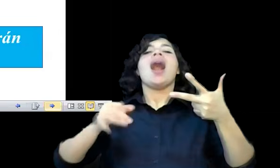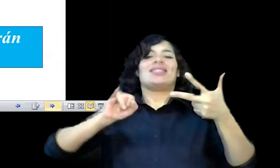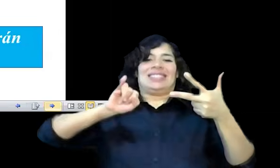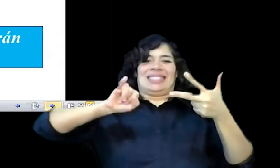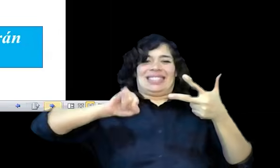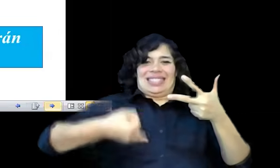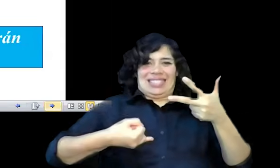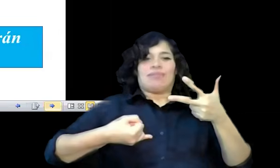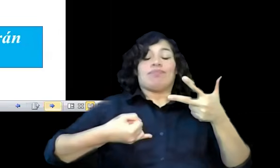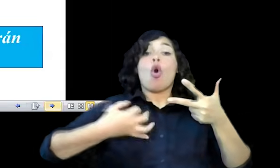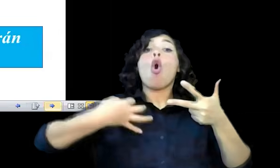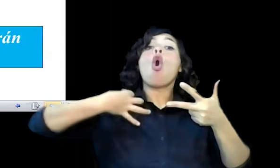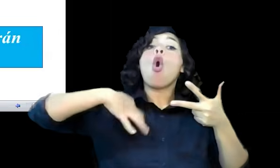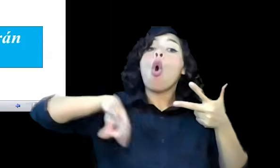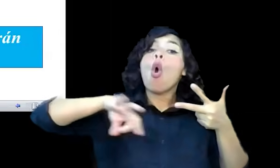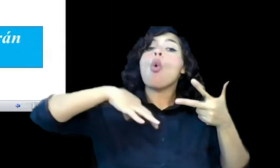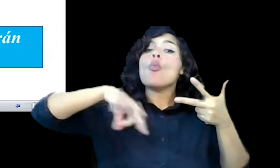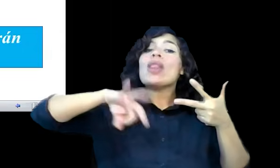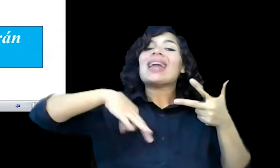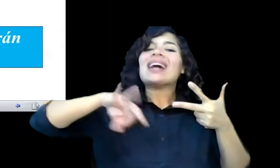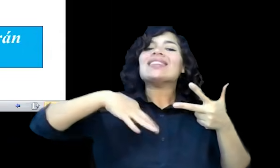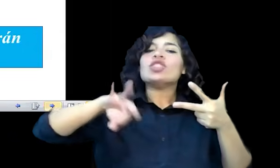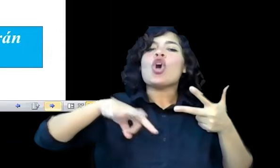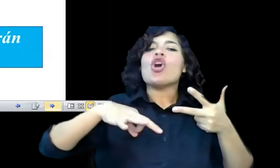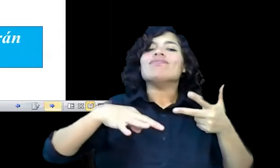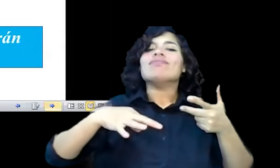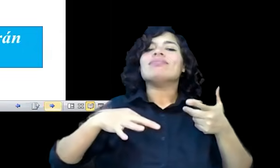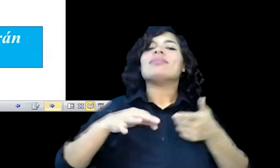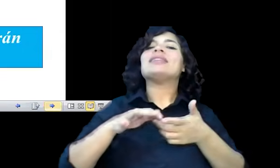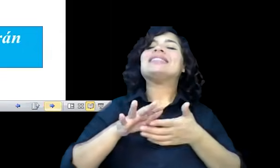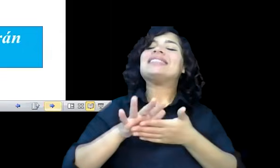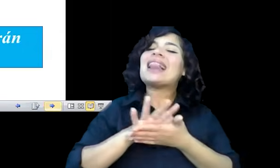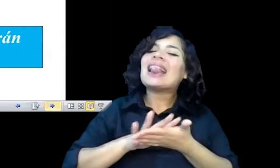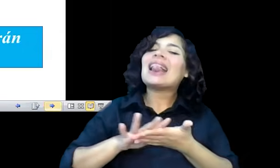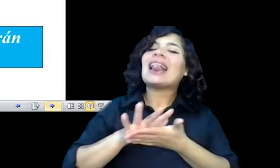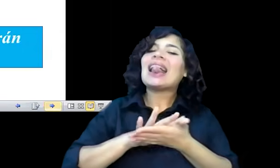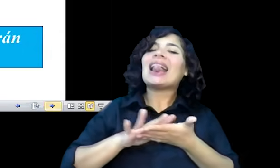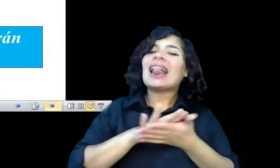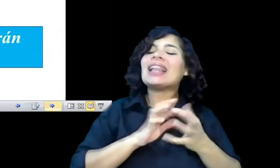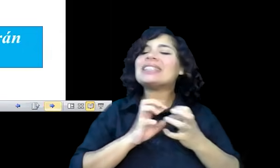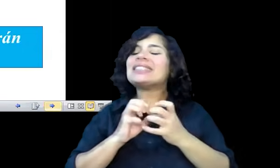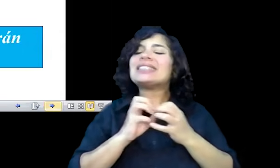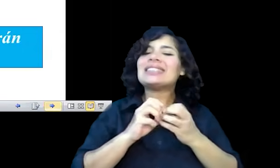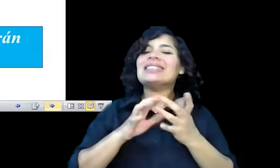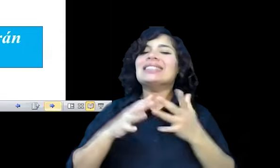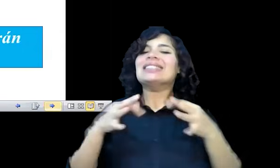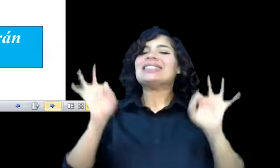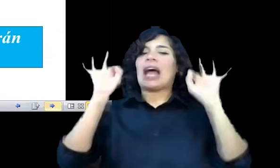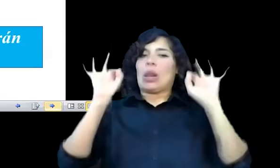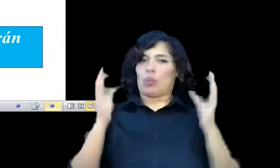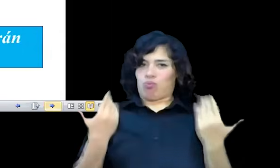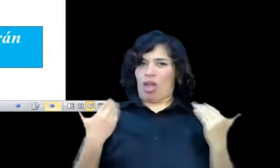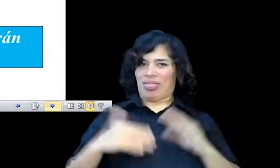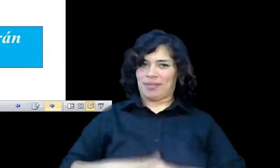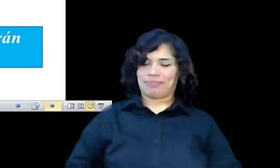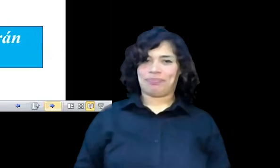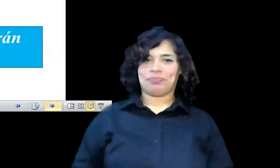entonces la obligación negociable va a estar exenta.